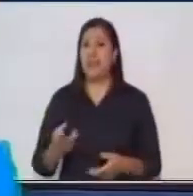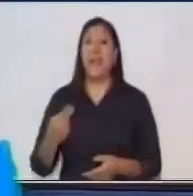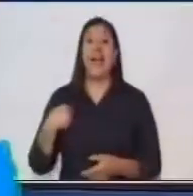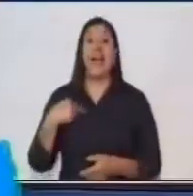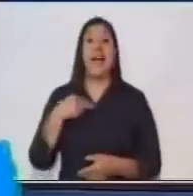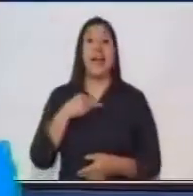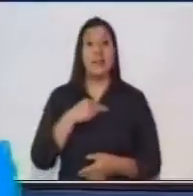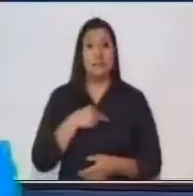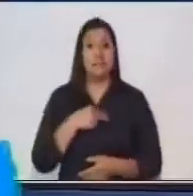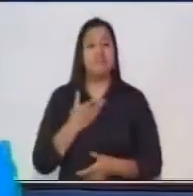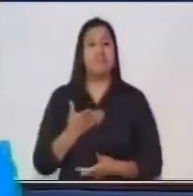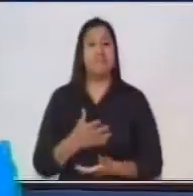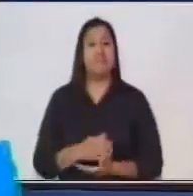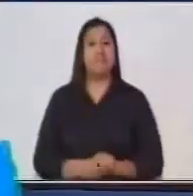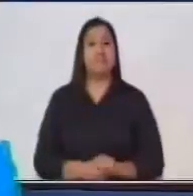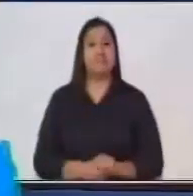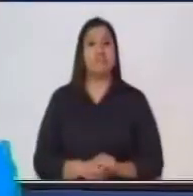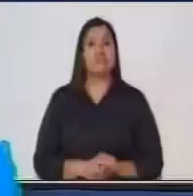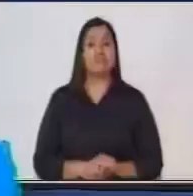nuestro